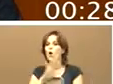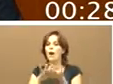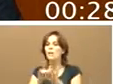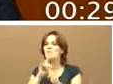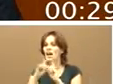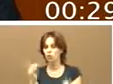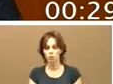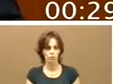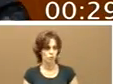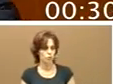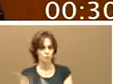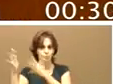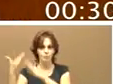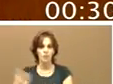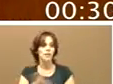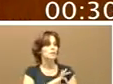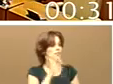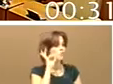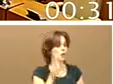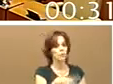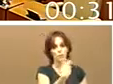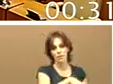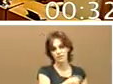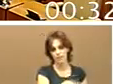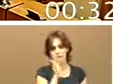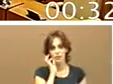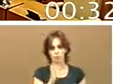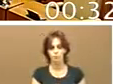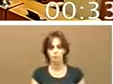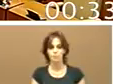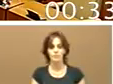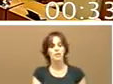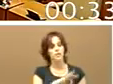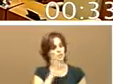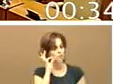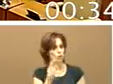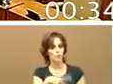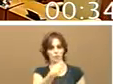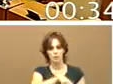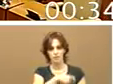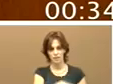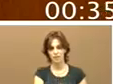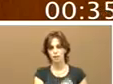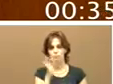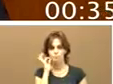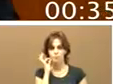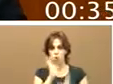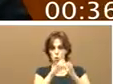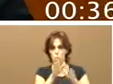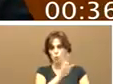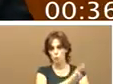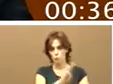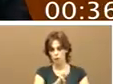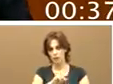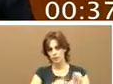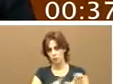señora vicepresidenta desde el grupo popular Extremadura